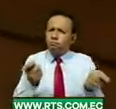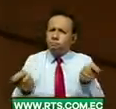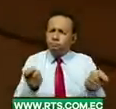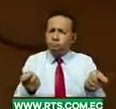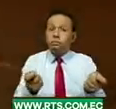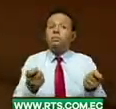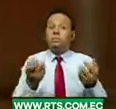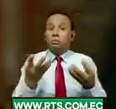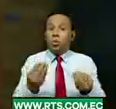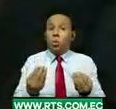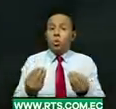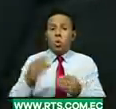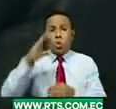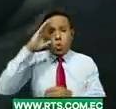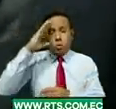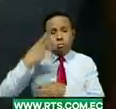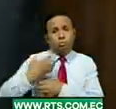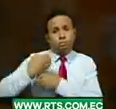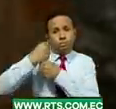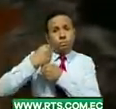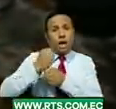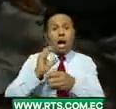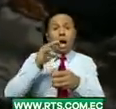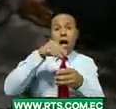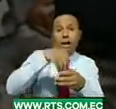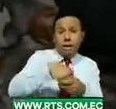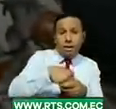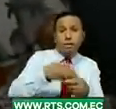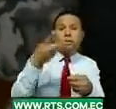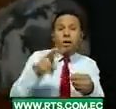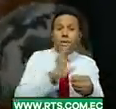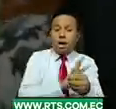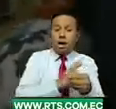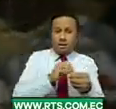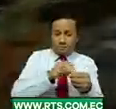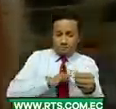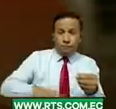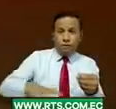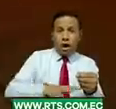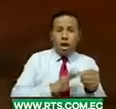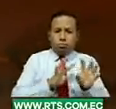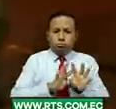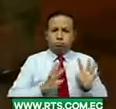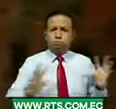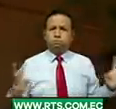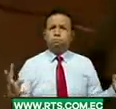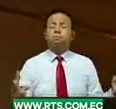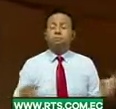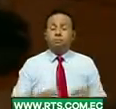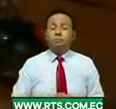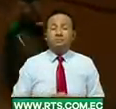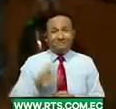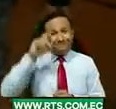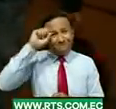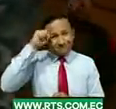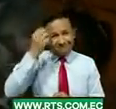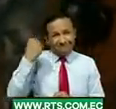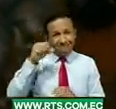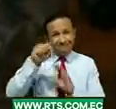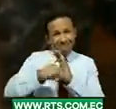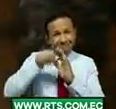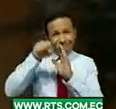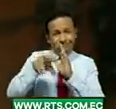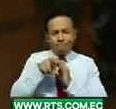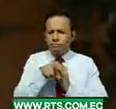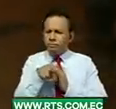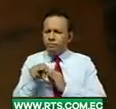incrementado, tanto dentro como fuera, como lo vieron también en un reportaje y las